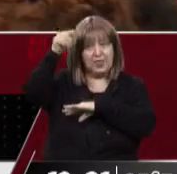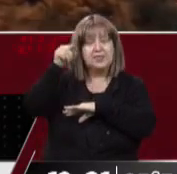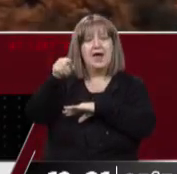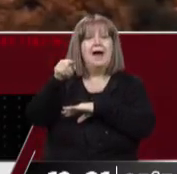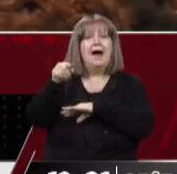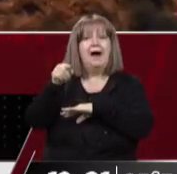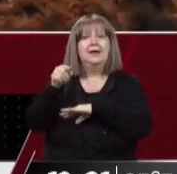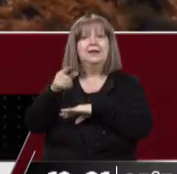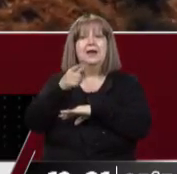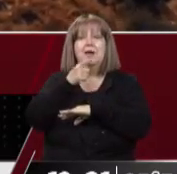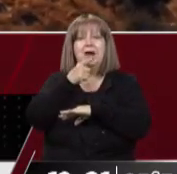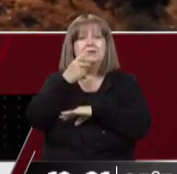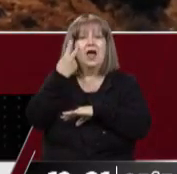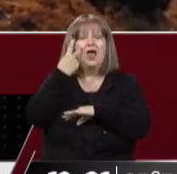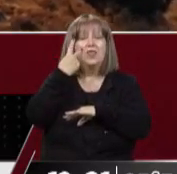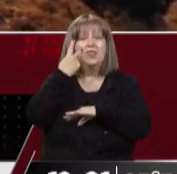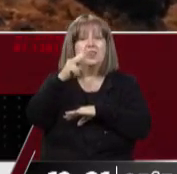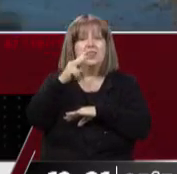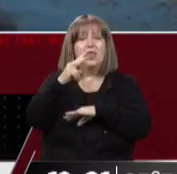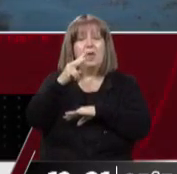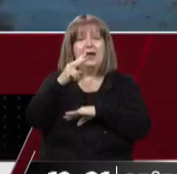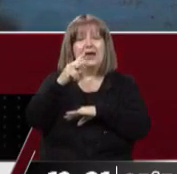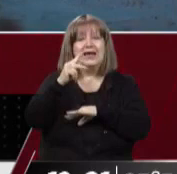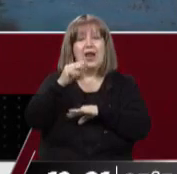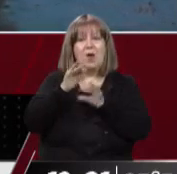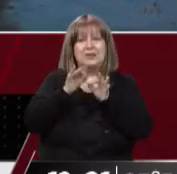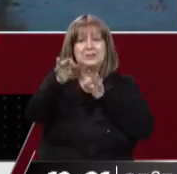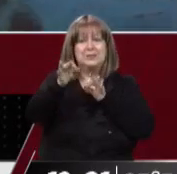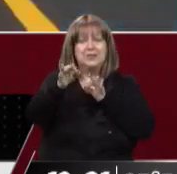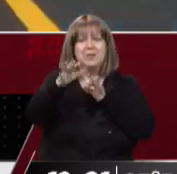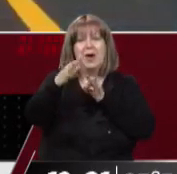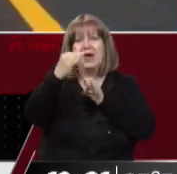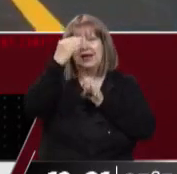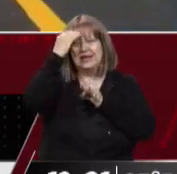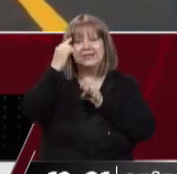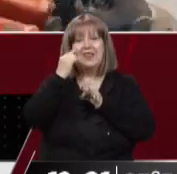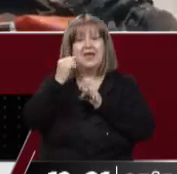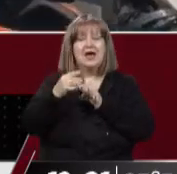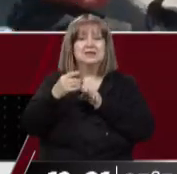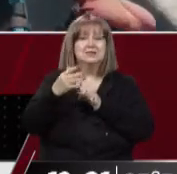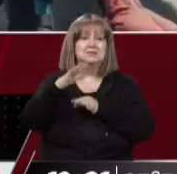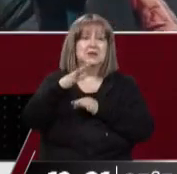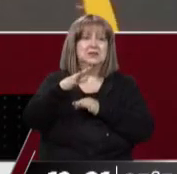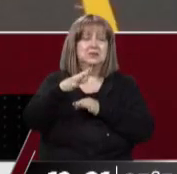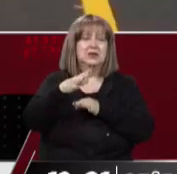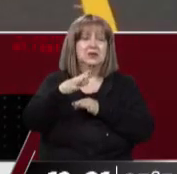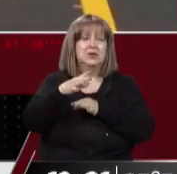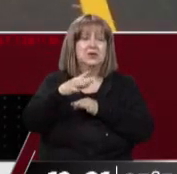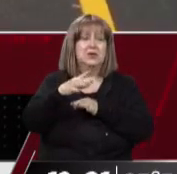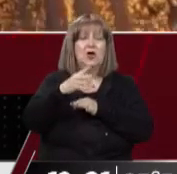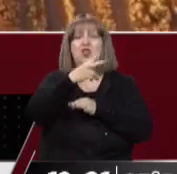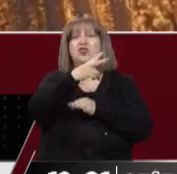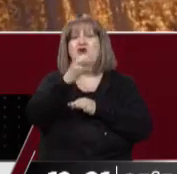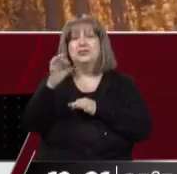Puro desierto, son casi 2.000 kilómetros y lo hicimos en 15 días. Arriba de 150, casi llegamos a hacer un día